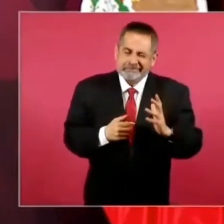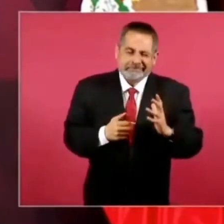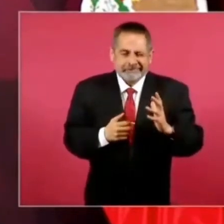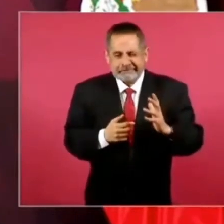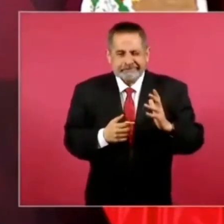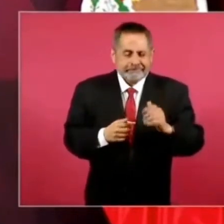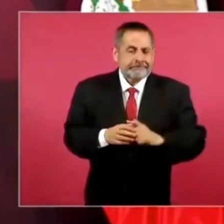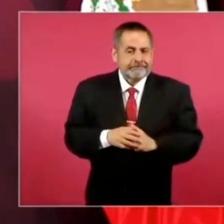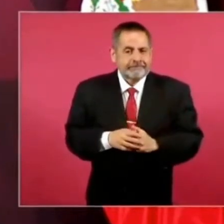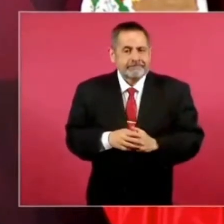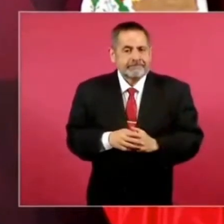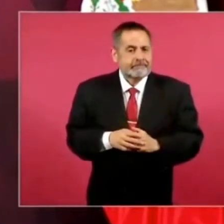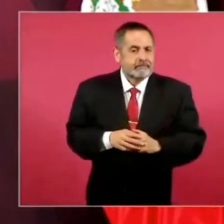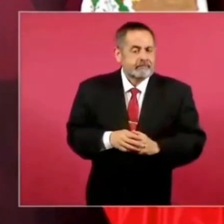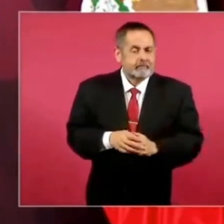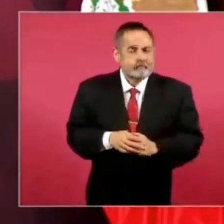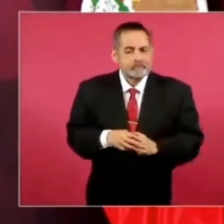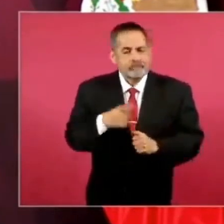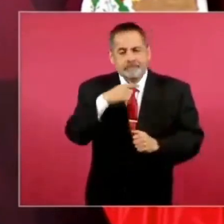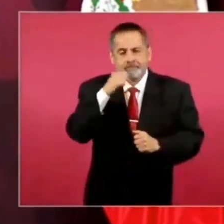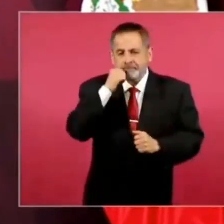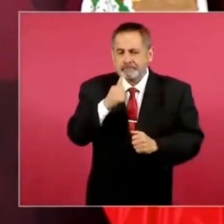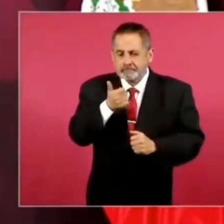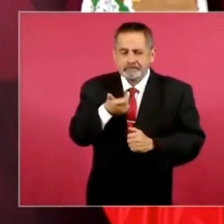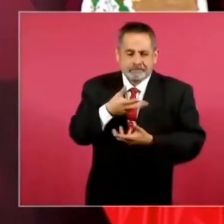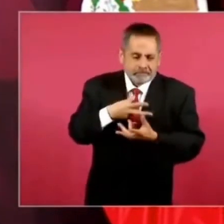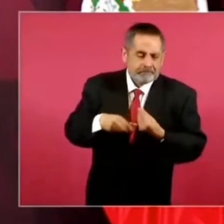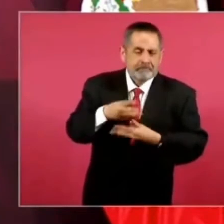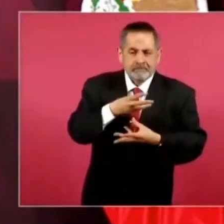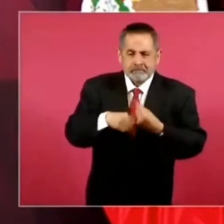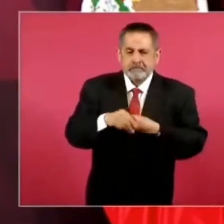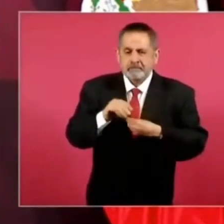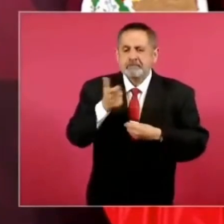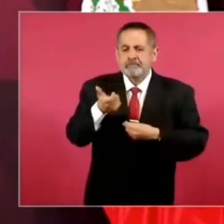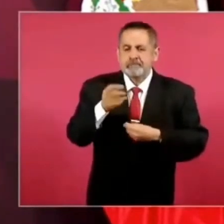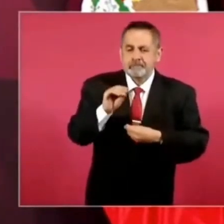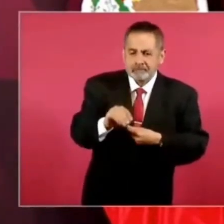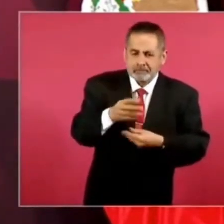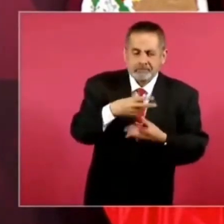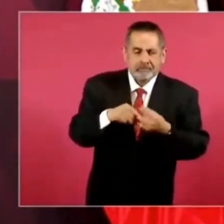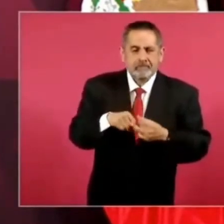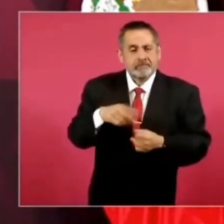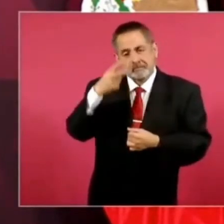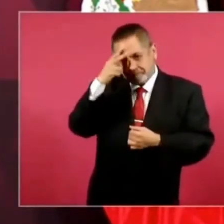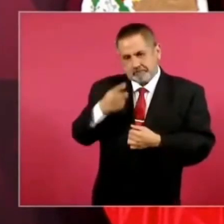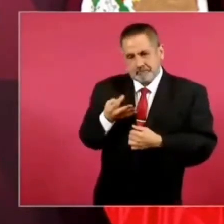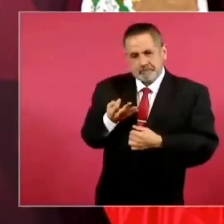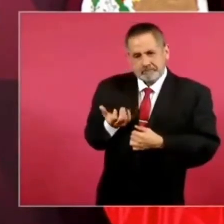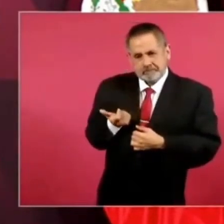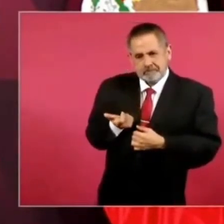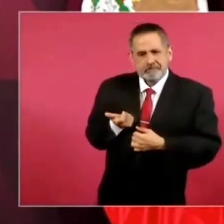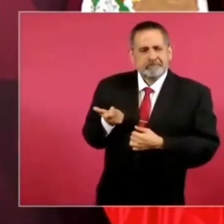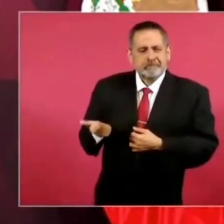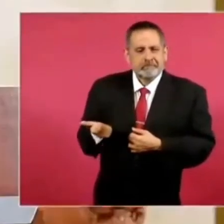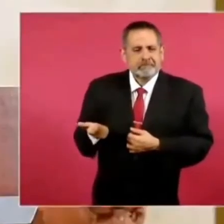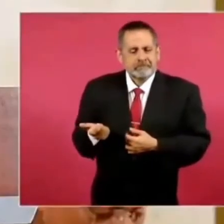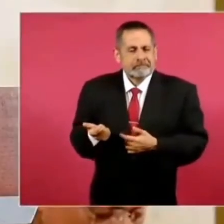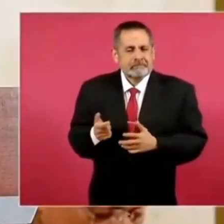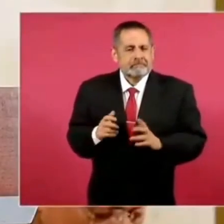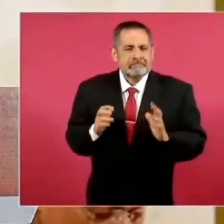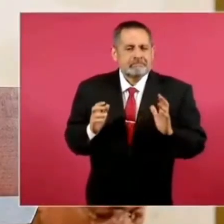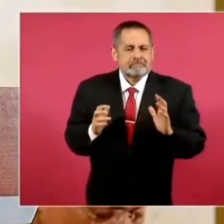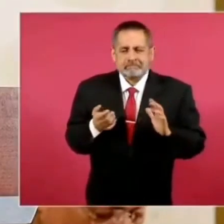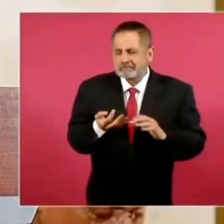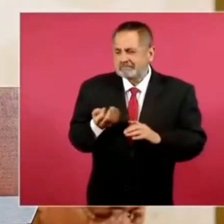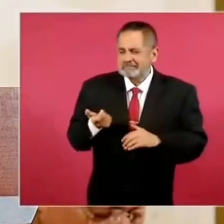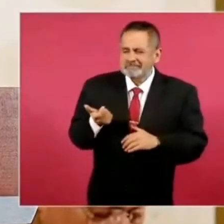y siempre decidían reinvertir las utilidades y a México no le